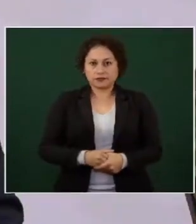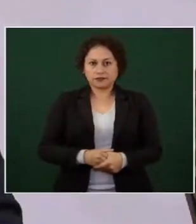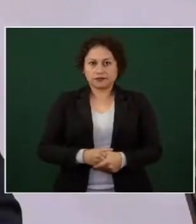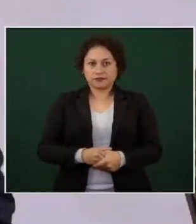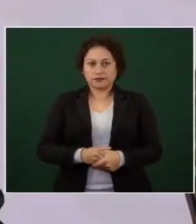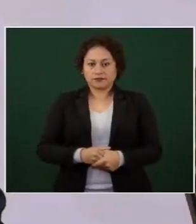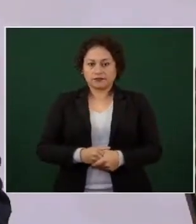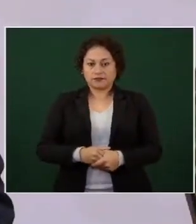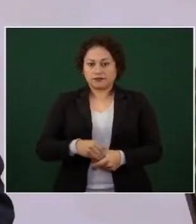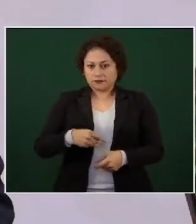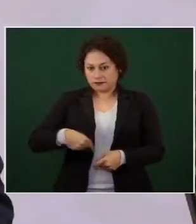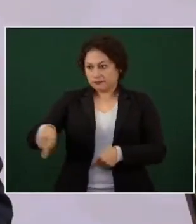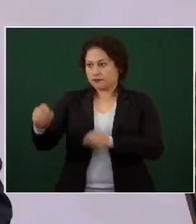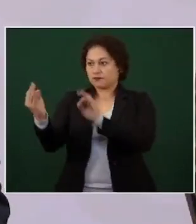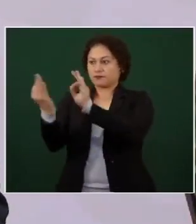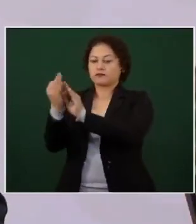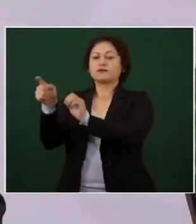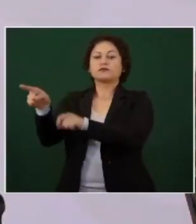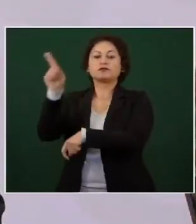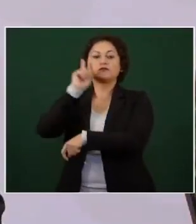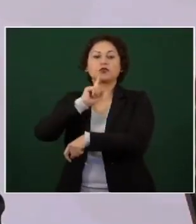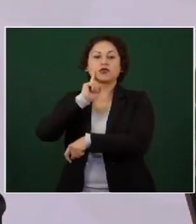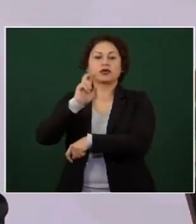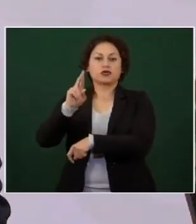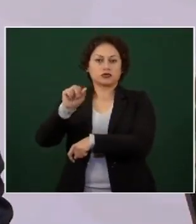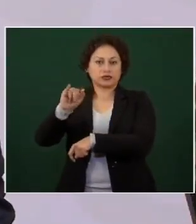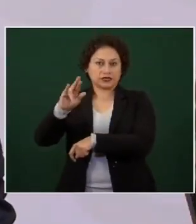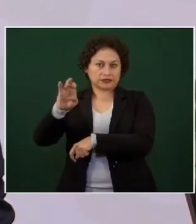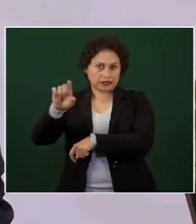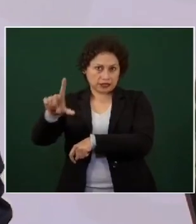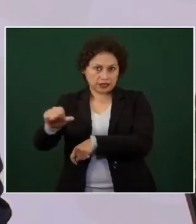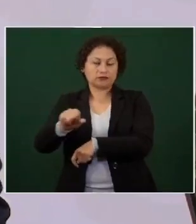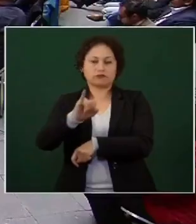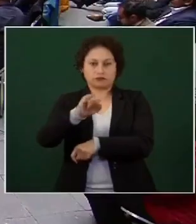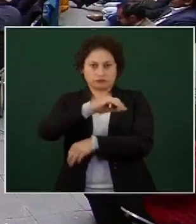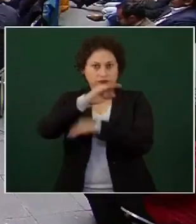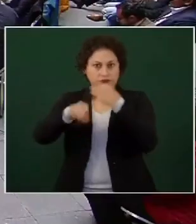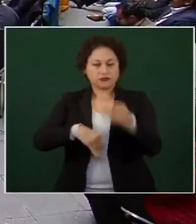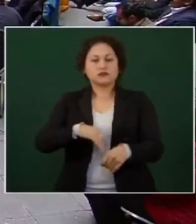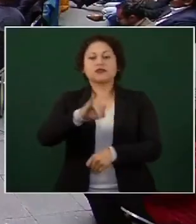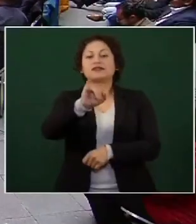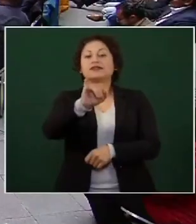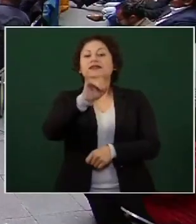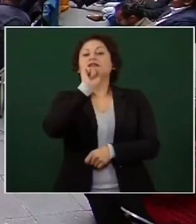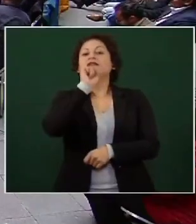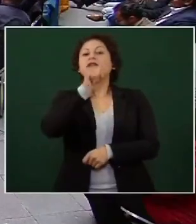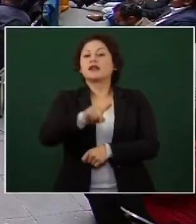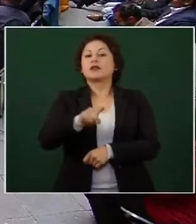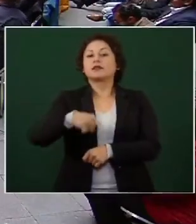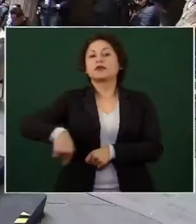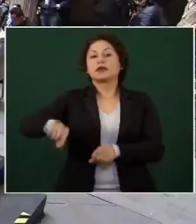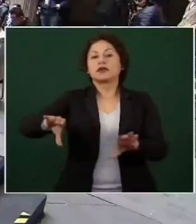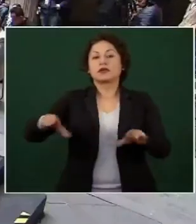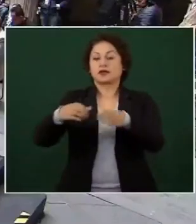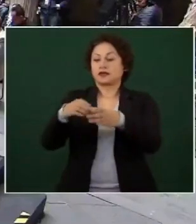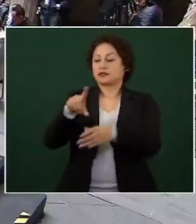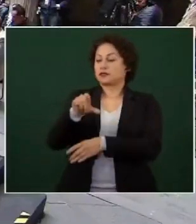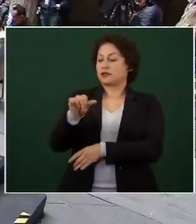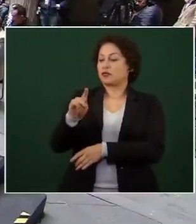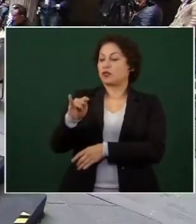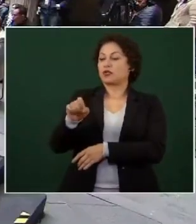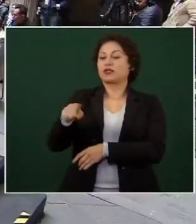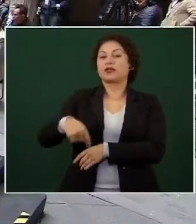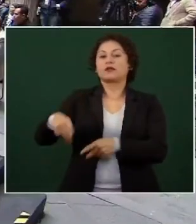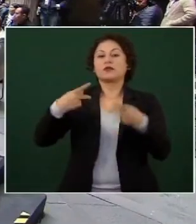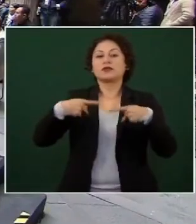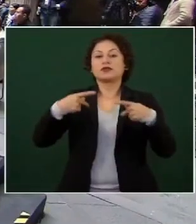Platicas con Rosa Isela de todo y te ayudamos. Sí, también está un caso que le voy a comentar de los ejidatarios del Zapote, los están